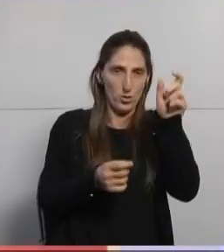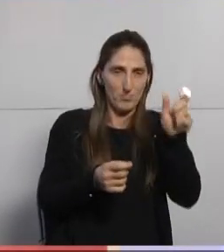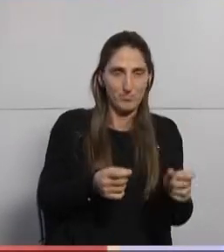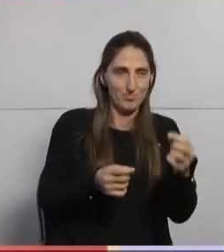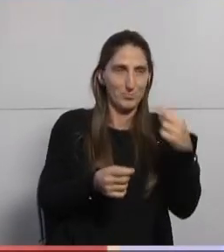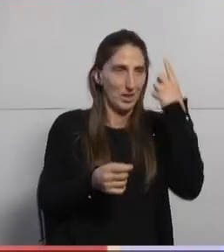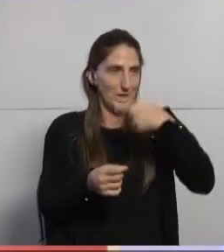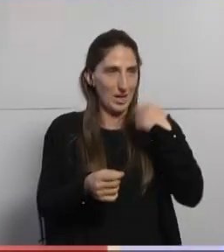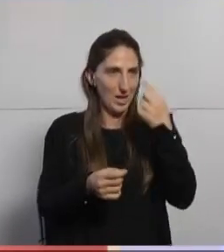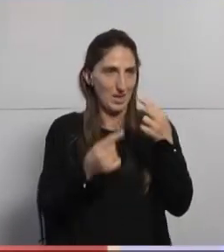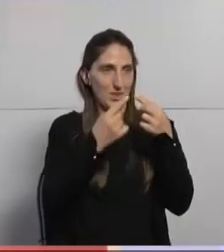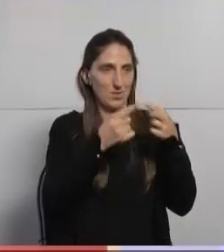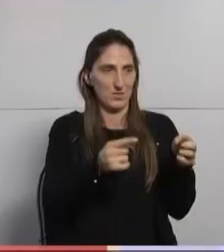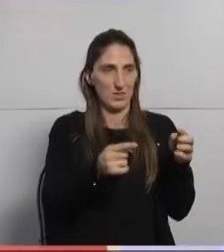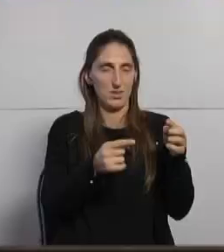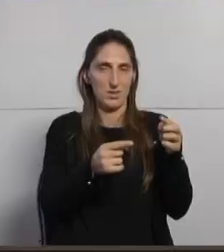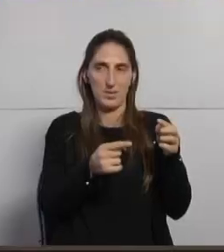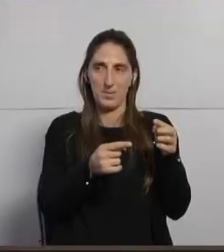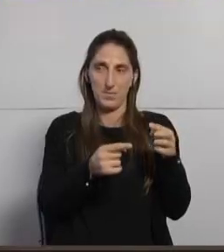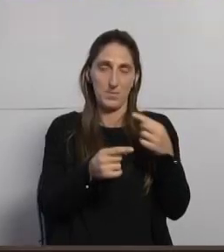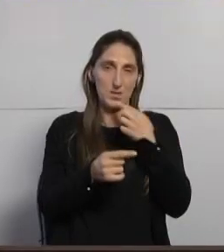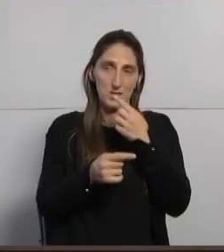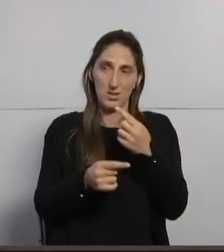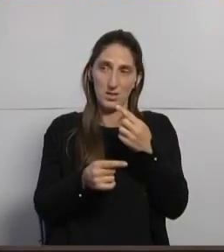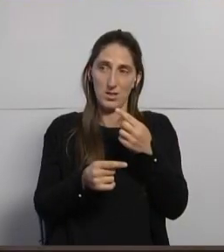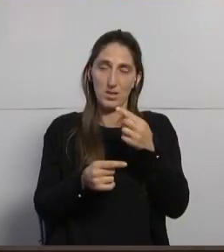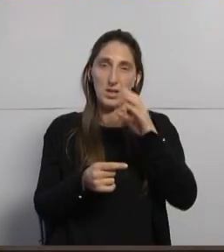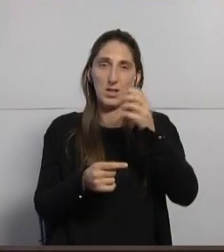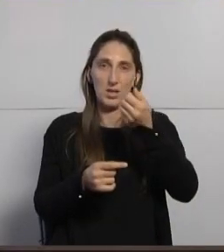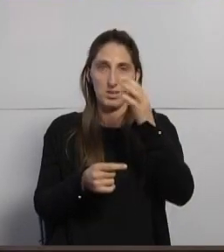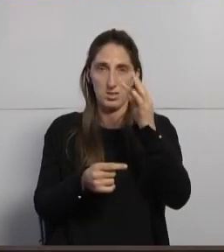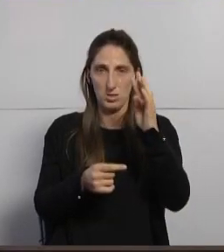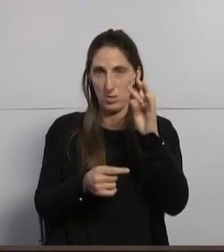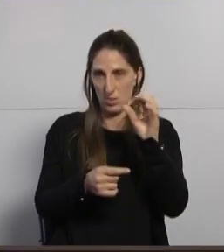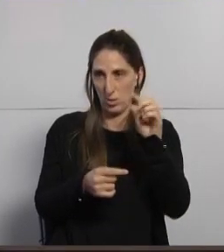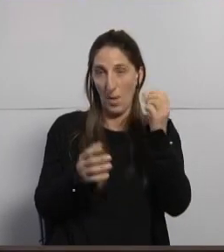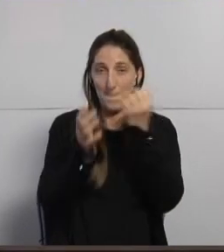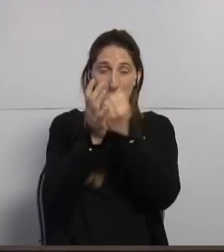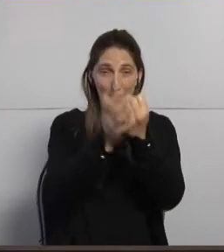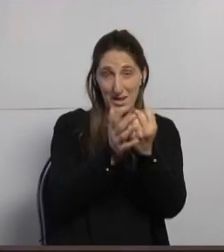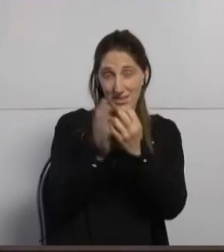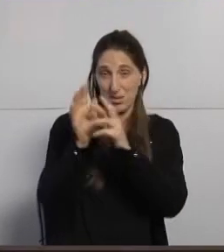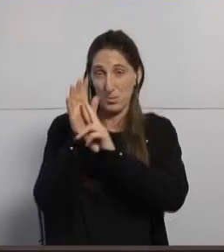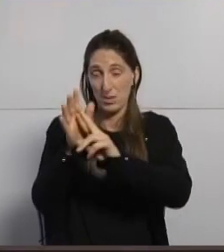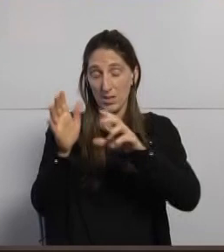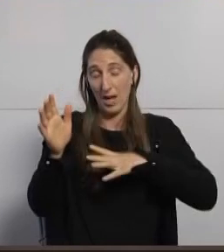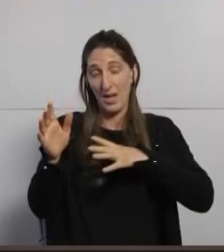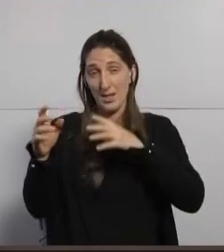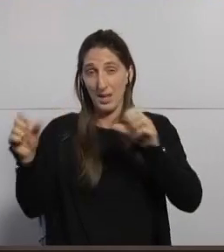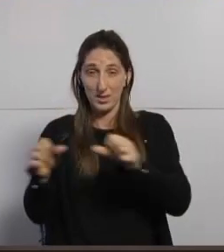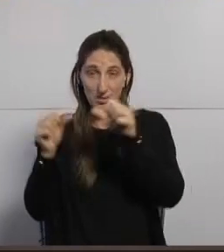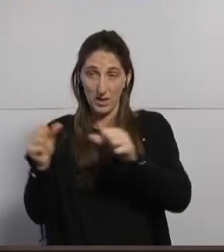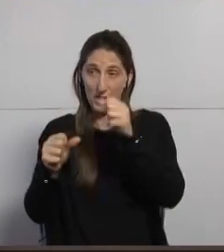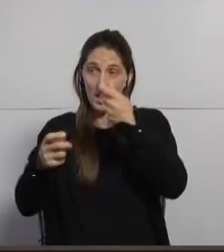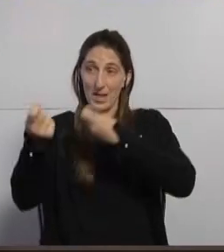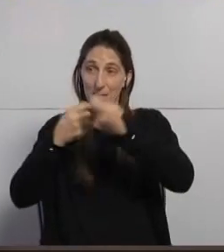otras iniciativas de trayectoria de la compañía, decirles que, bueno, Arnaldo Castro, más allá de las marcas que representa, tiene una serie de actividades, de unidades de negocio, como ven